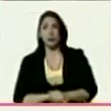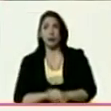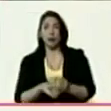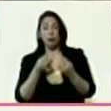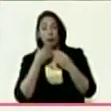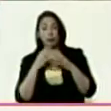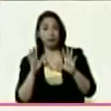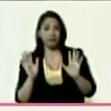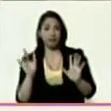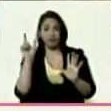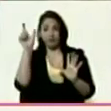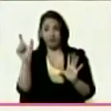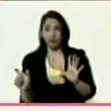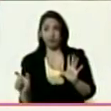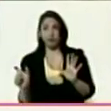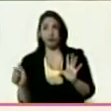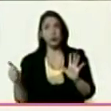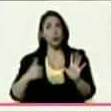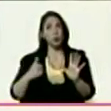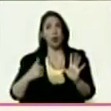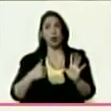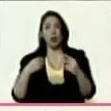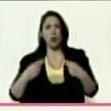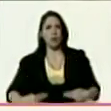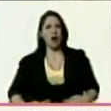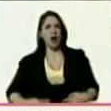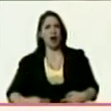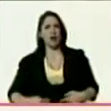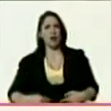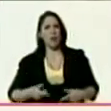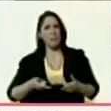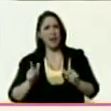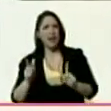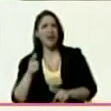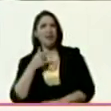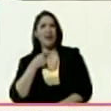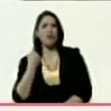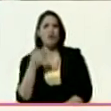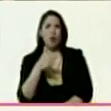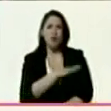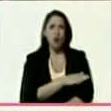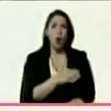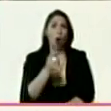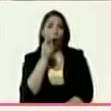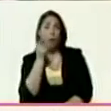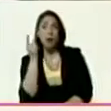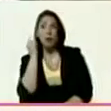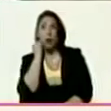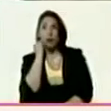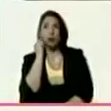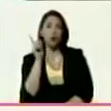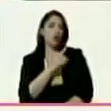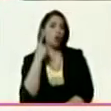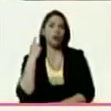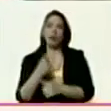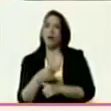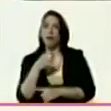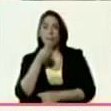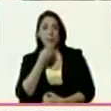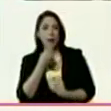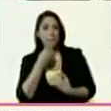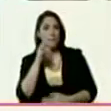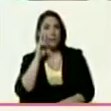Lastimosamente, que cualquier ser humano que se preste para el asesinato, para la muerte, sea hombre o sea mujer, no debe ser bien visto por el